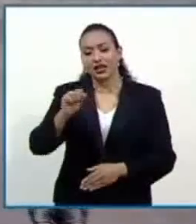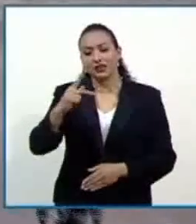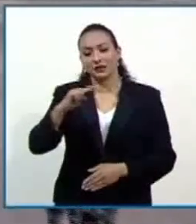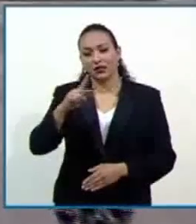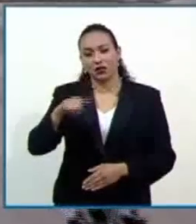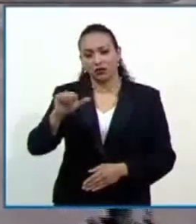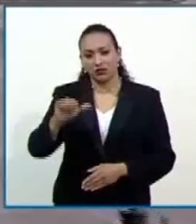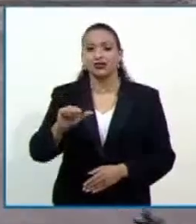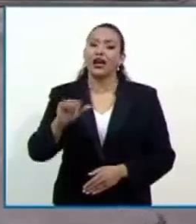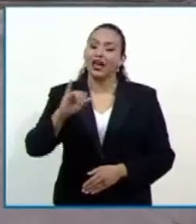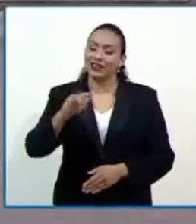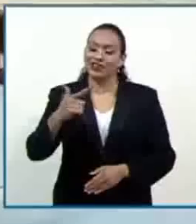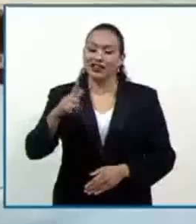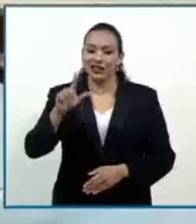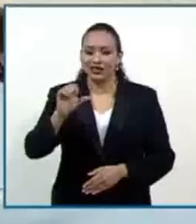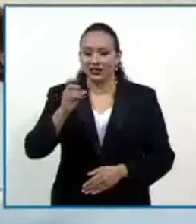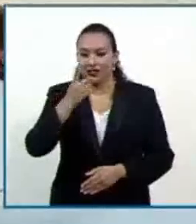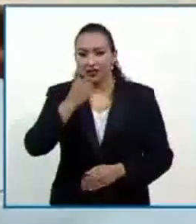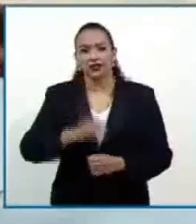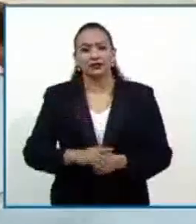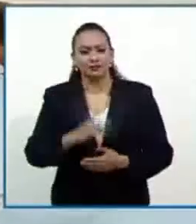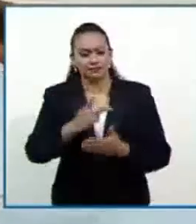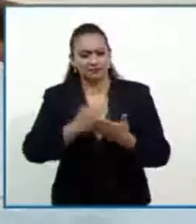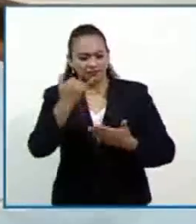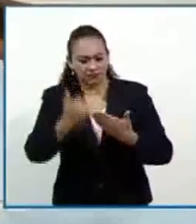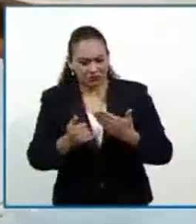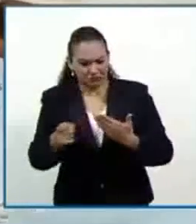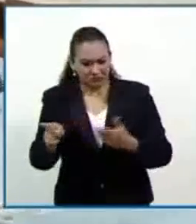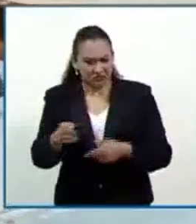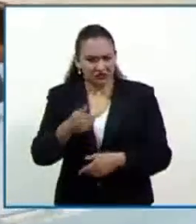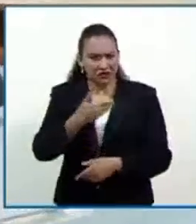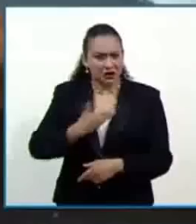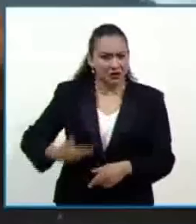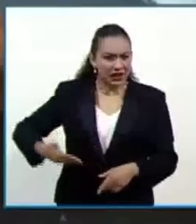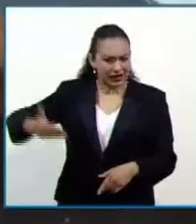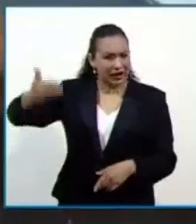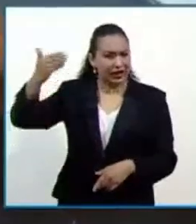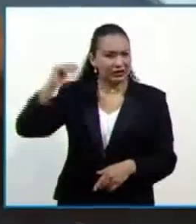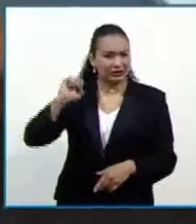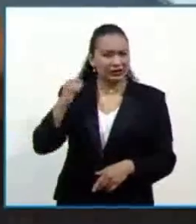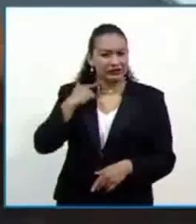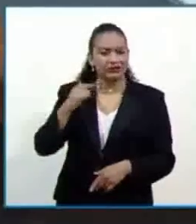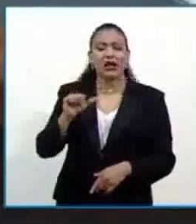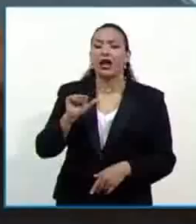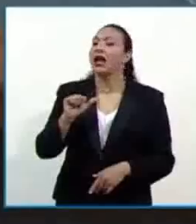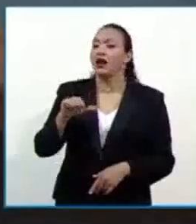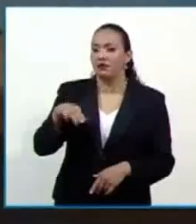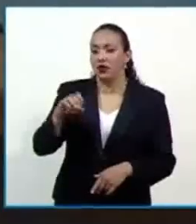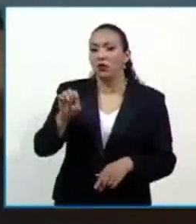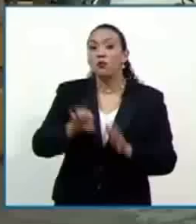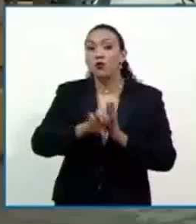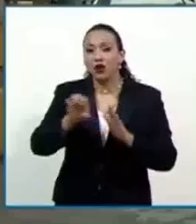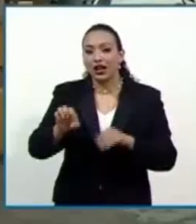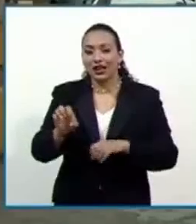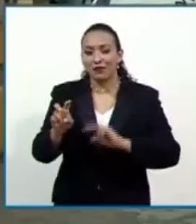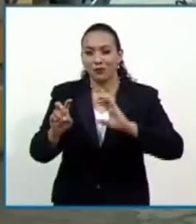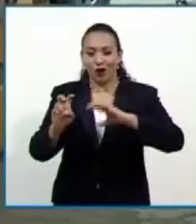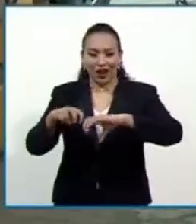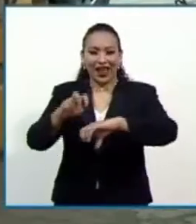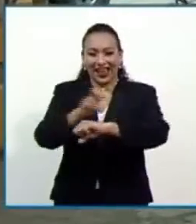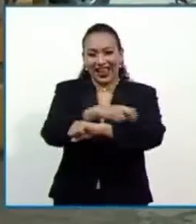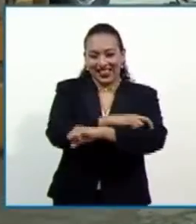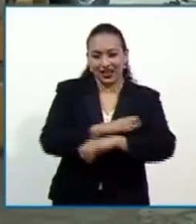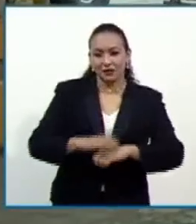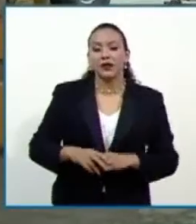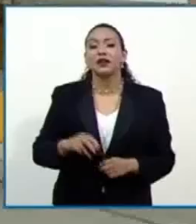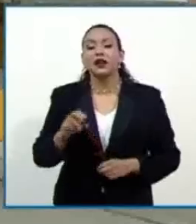Iglesias, la cual refleja que los proyectos del sexenio pasado para impulsar el sureste mexicano, como el Tren Maya y la